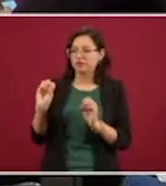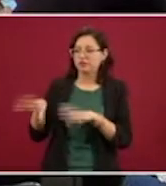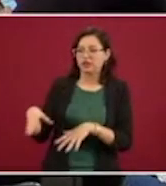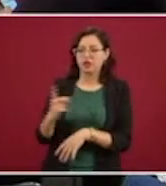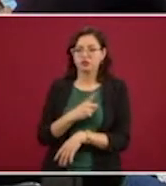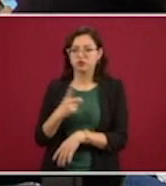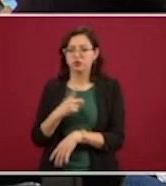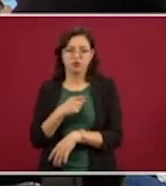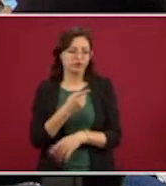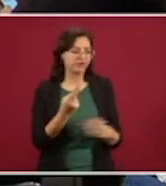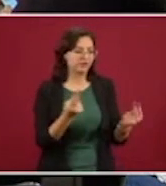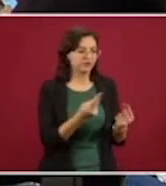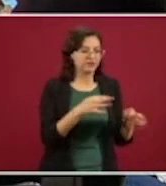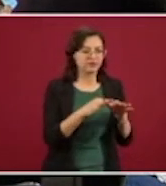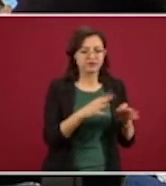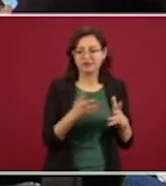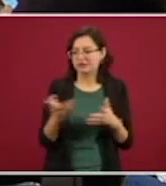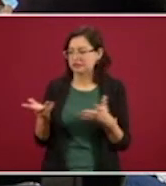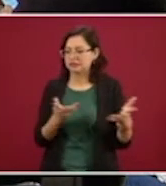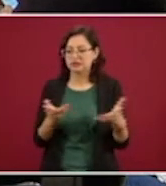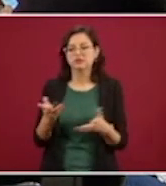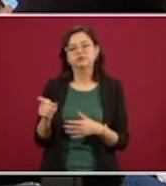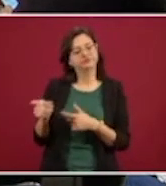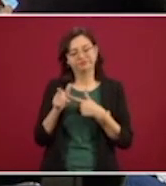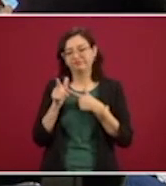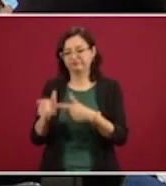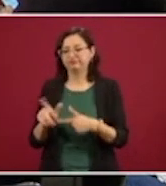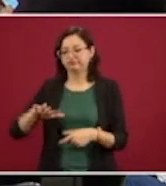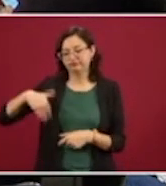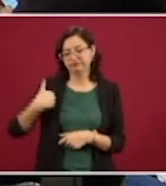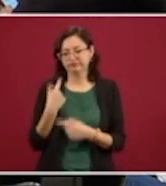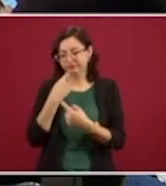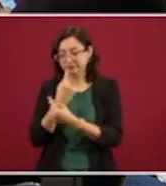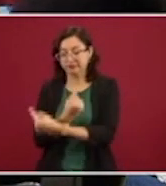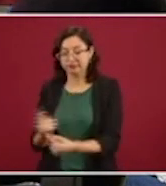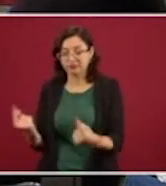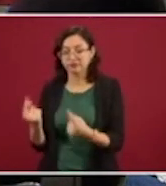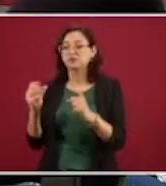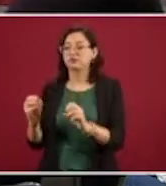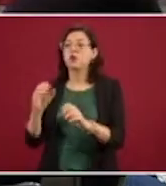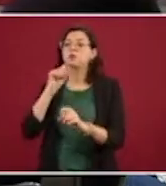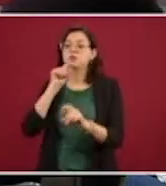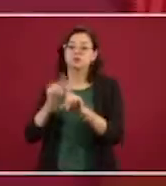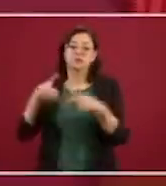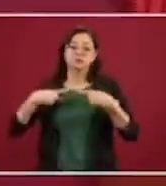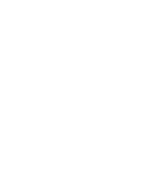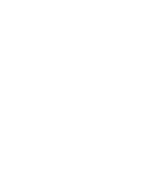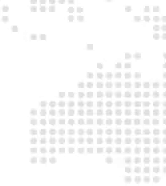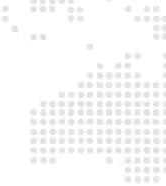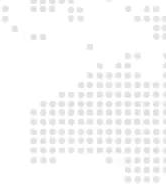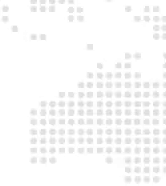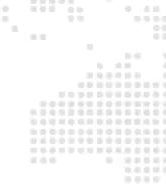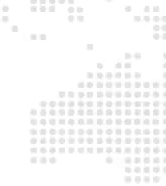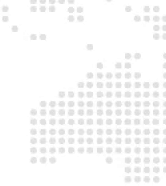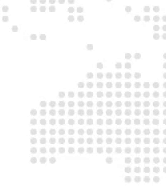tener quien guarde a los niños o resguarde o cuide a los niños pequeños o a los adultos, las personas adultas mayores.